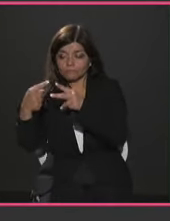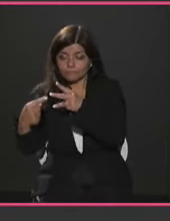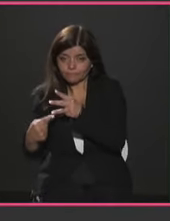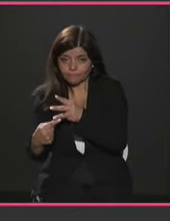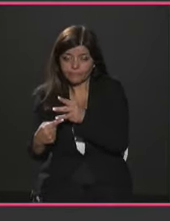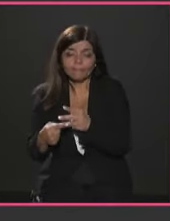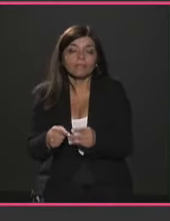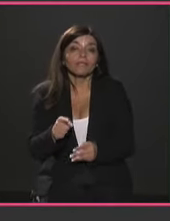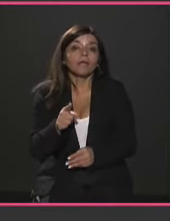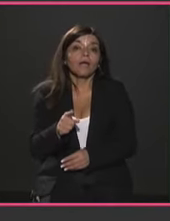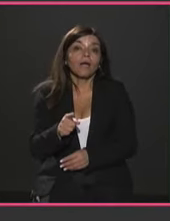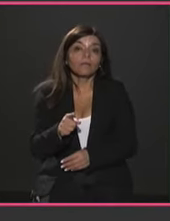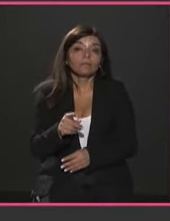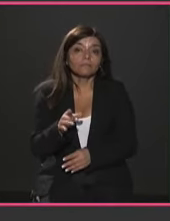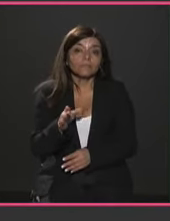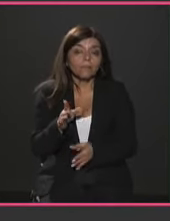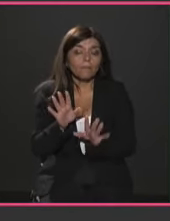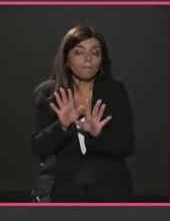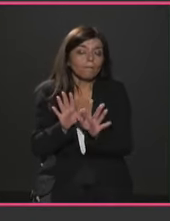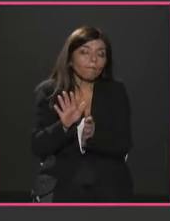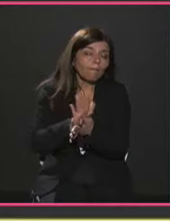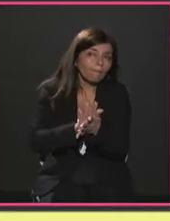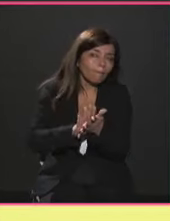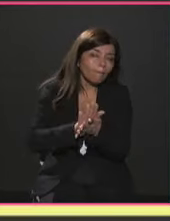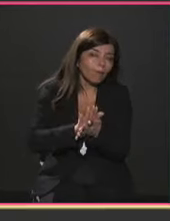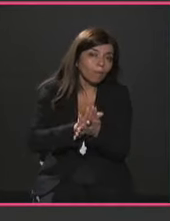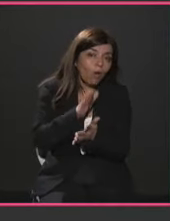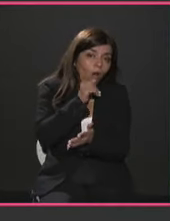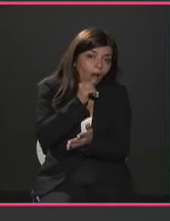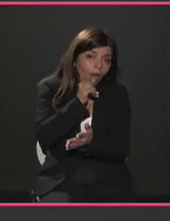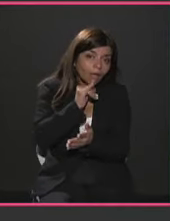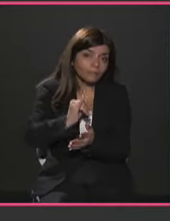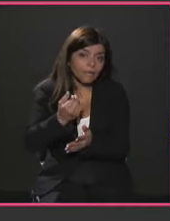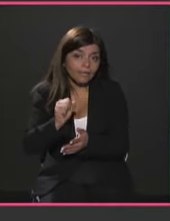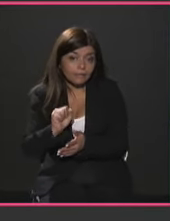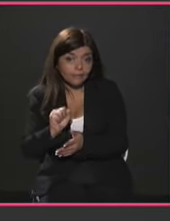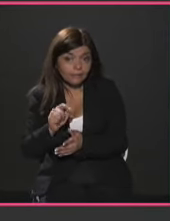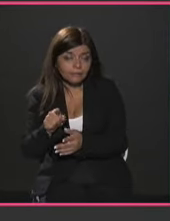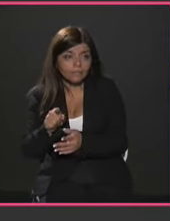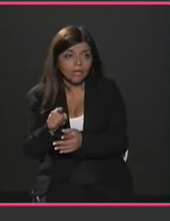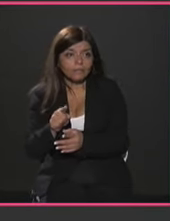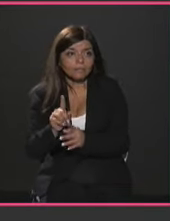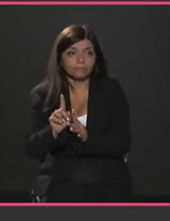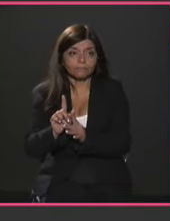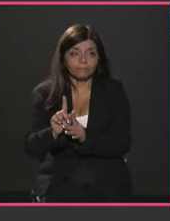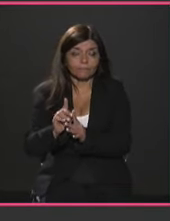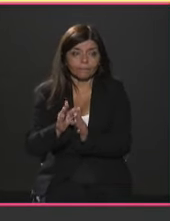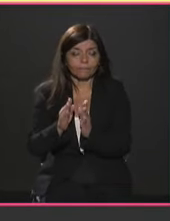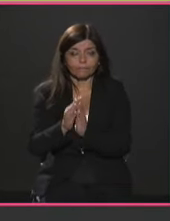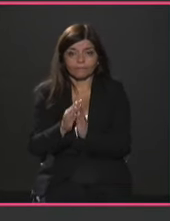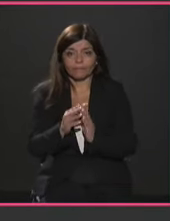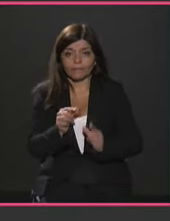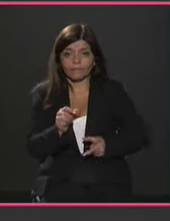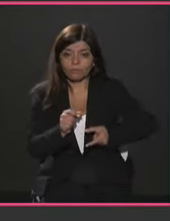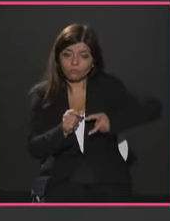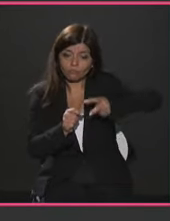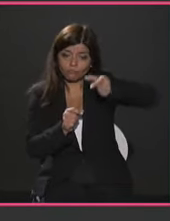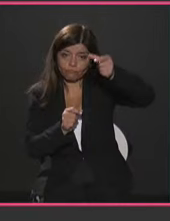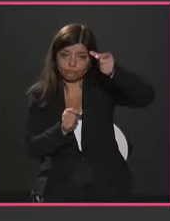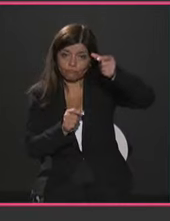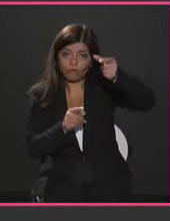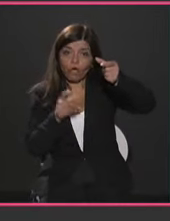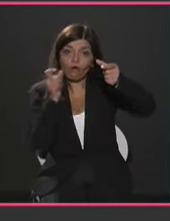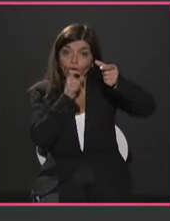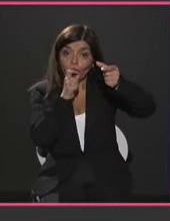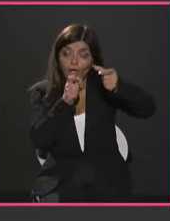duda sin Inteligencia artificial la película se había visto Así en la barra que tiene en la izquierda la barra roja eso son la